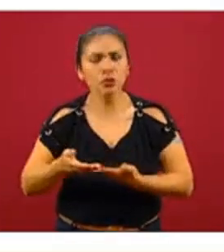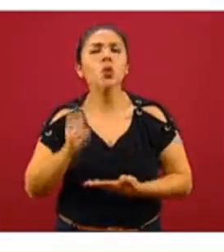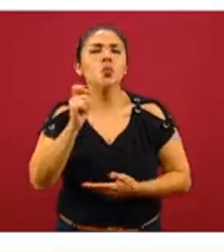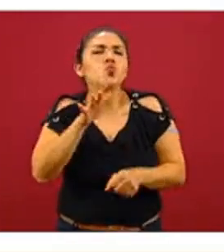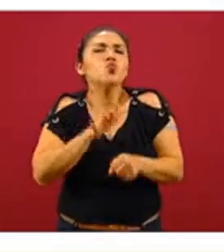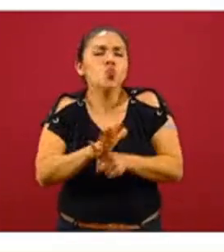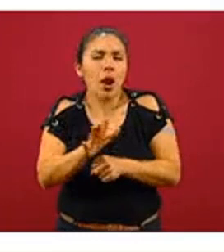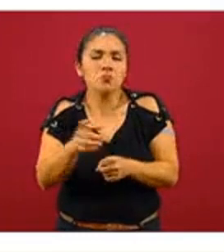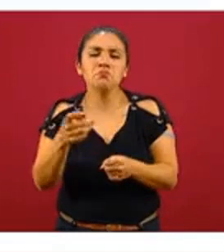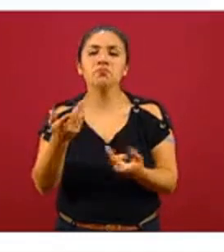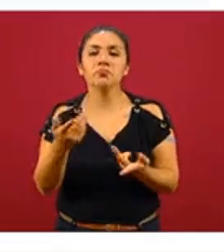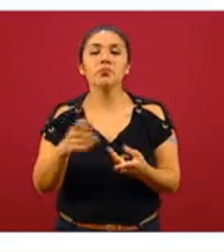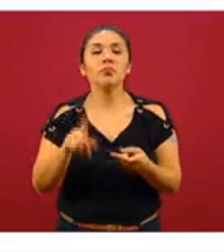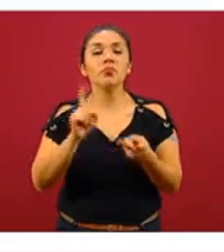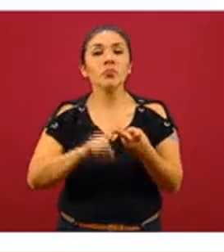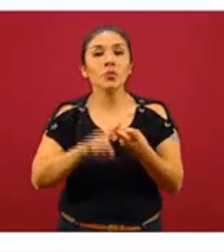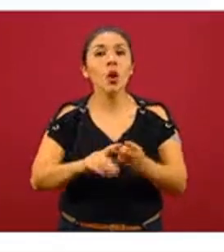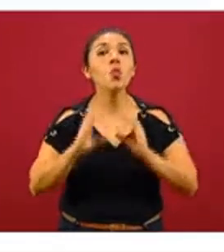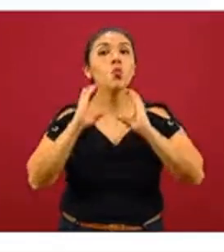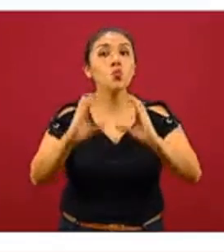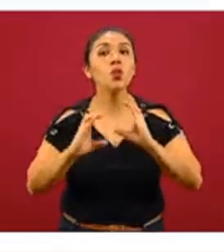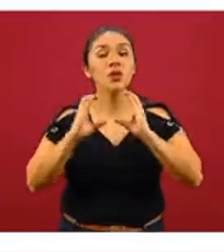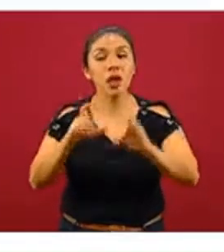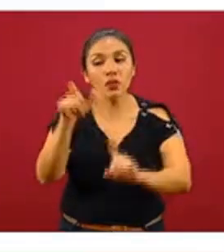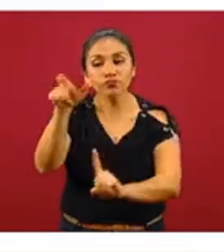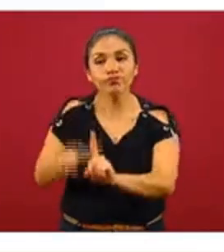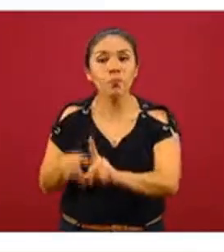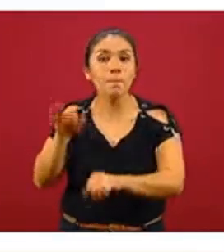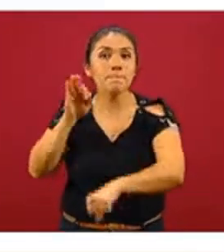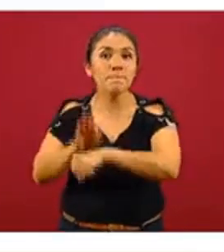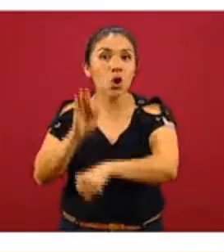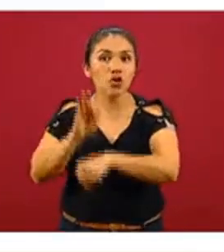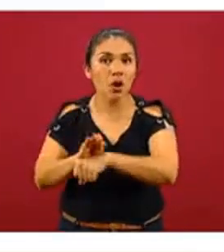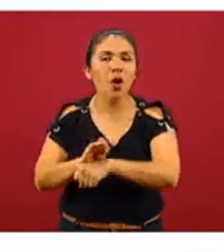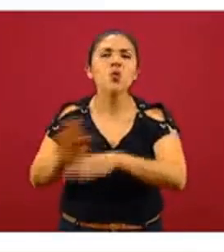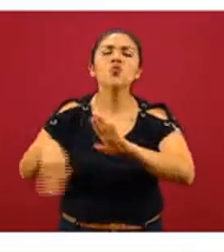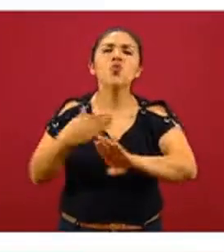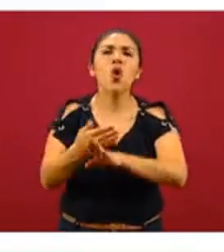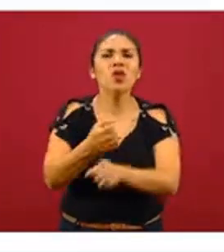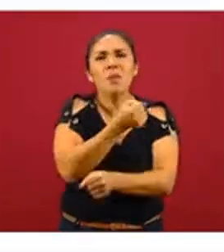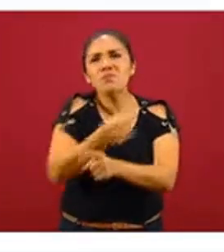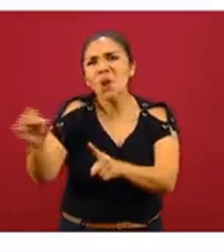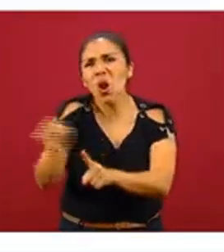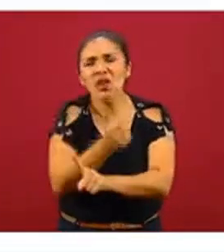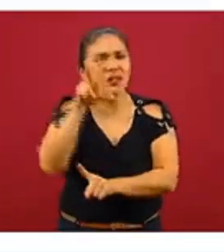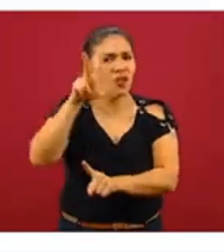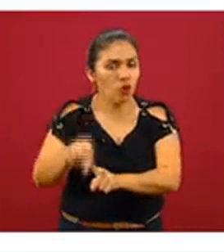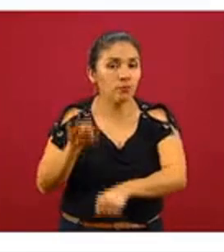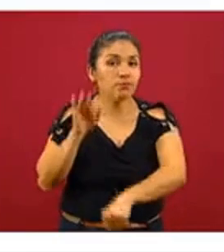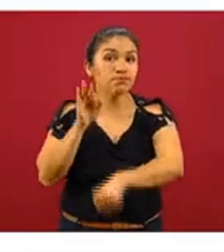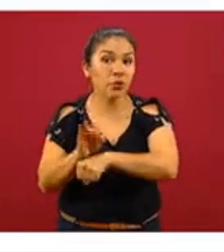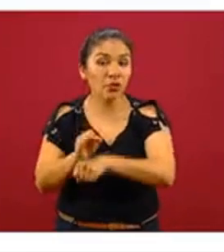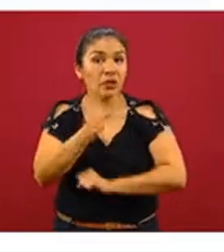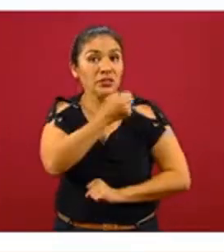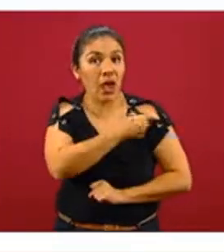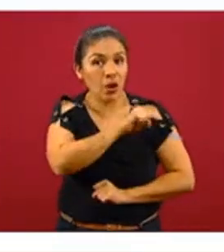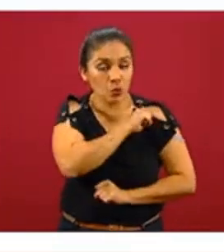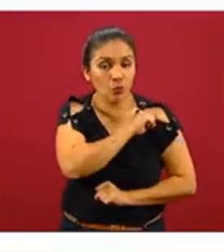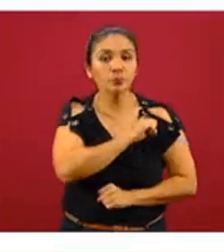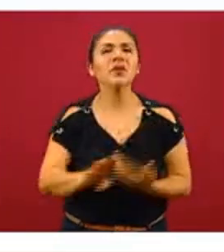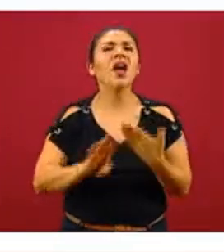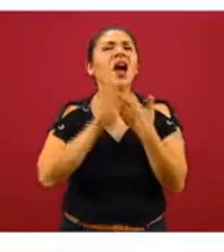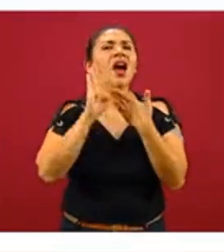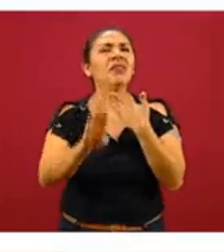algunos; salvaguardar su integridad, su protección contra violencias y también su integridad en la salud; evitar